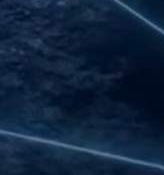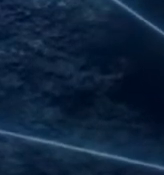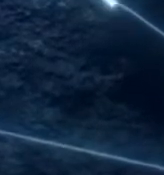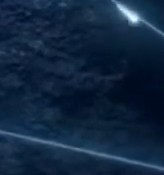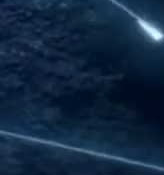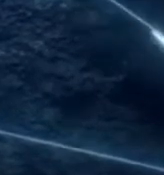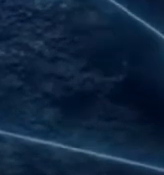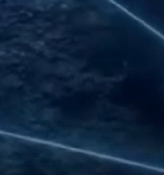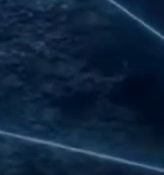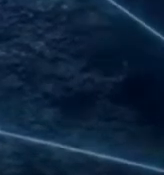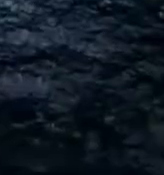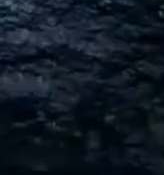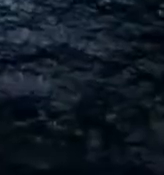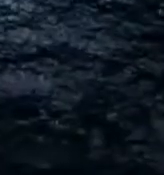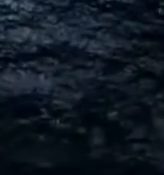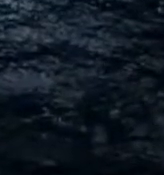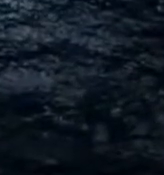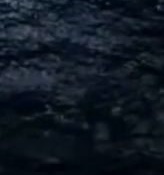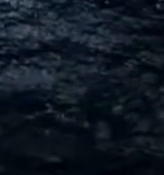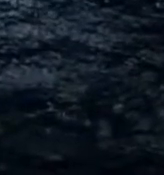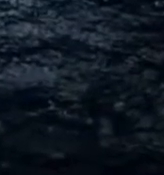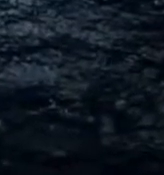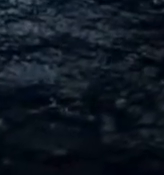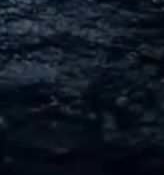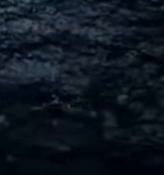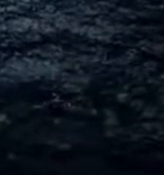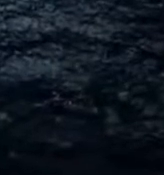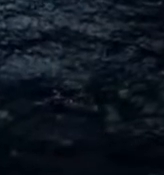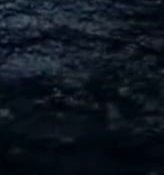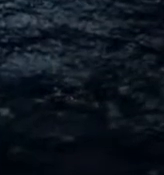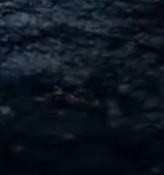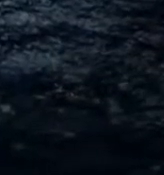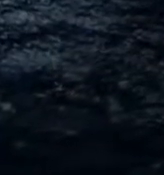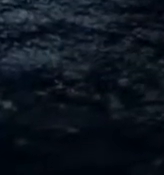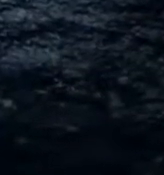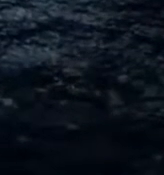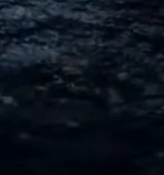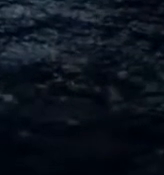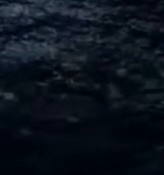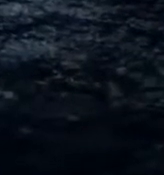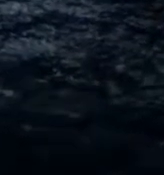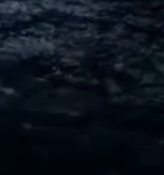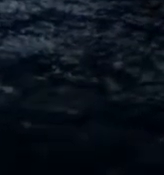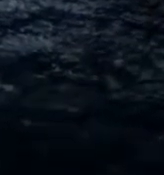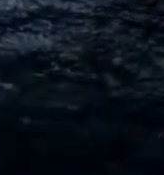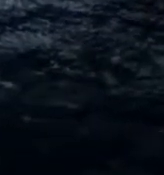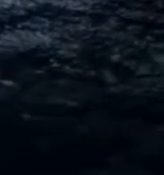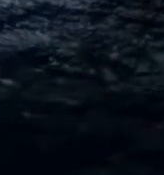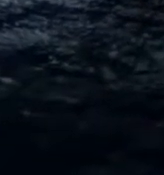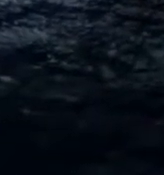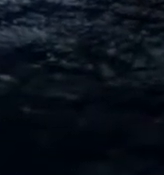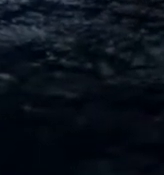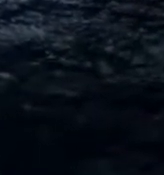control. Gracias a estas vías de tránsito, los aviones podrán tener, de forma organizada, una